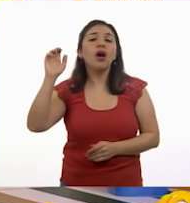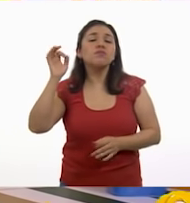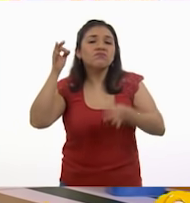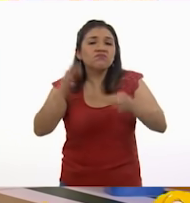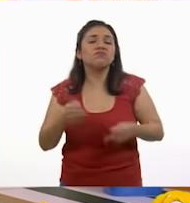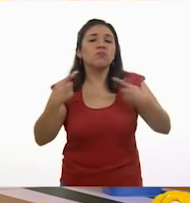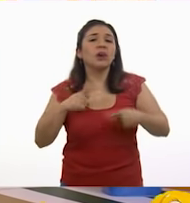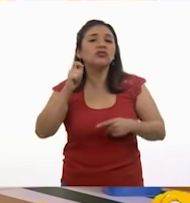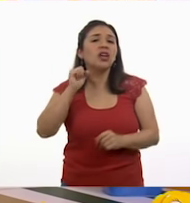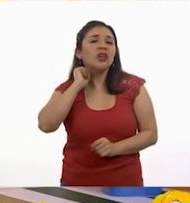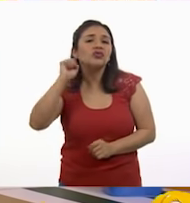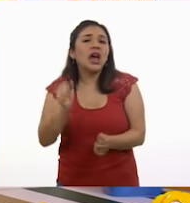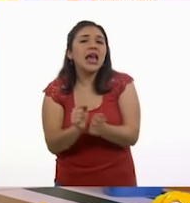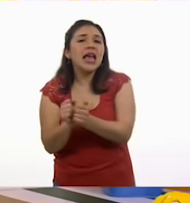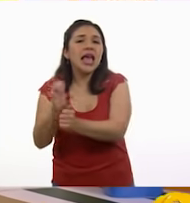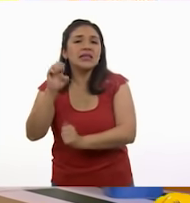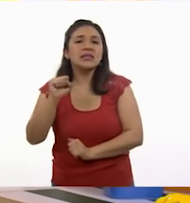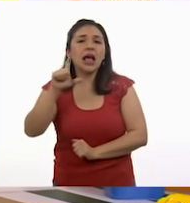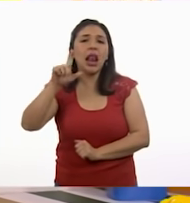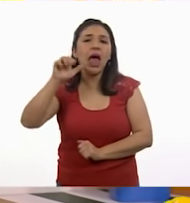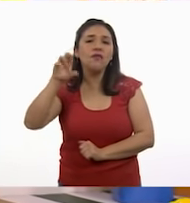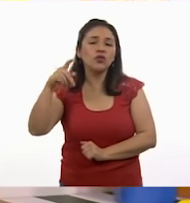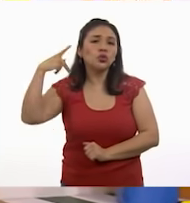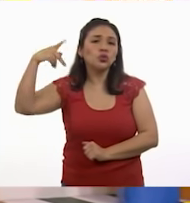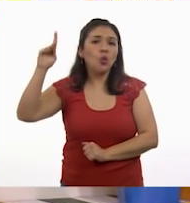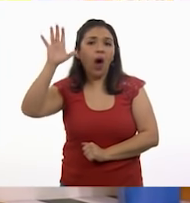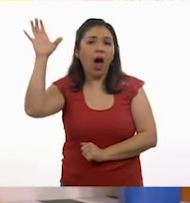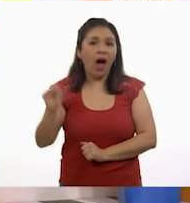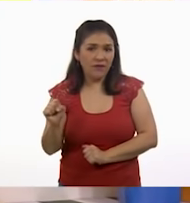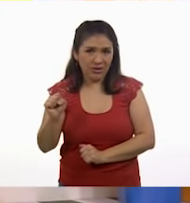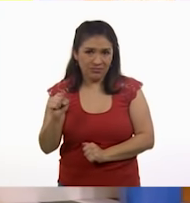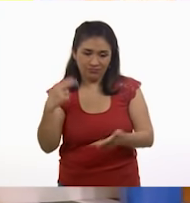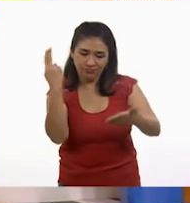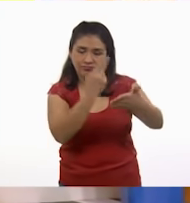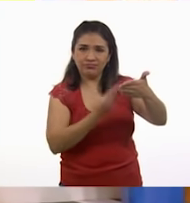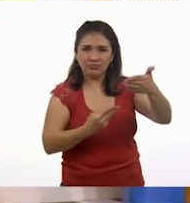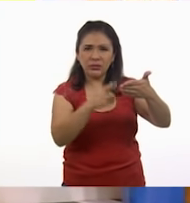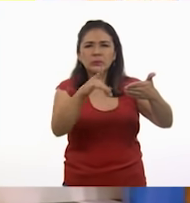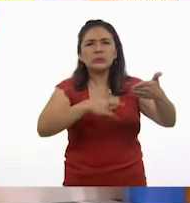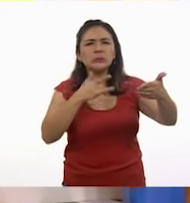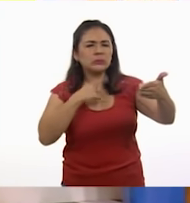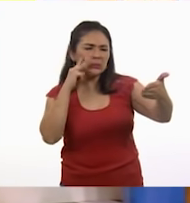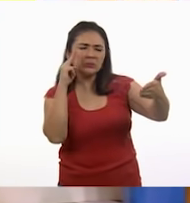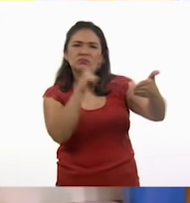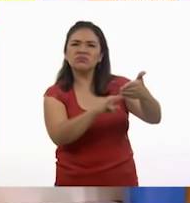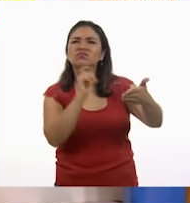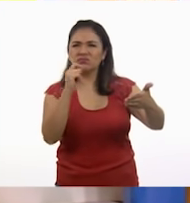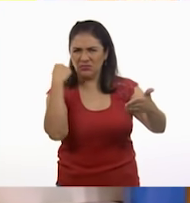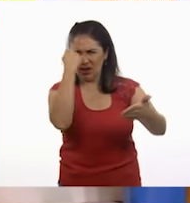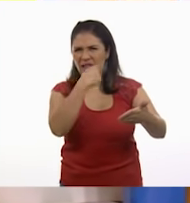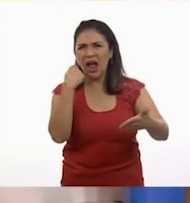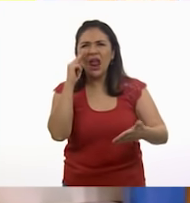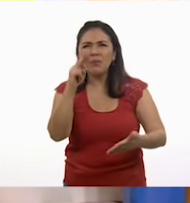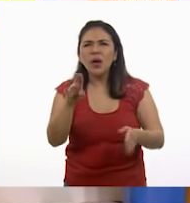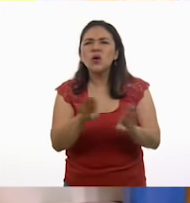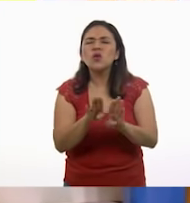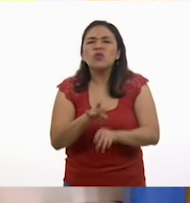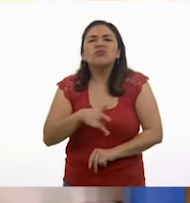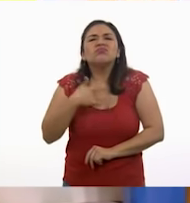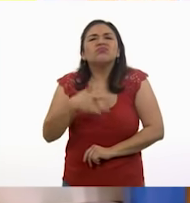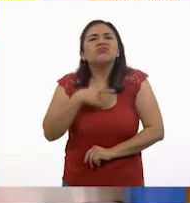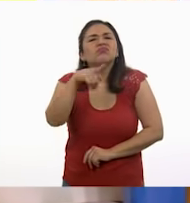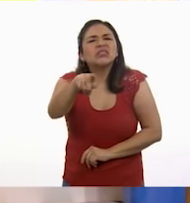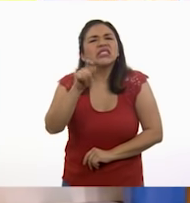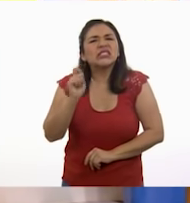justamente lo que te haya dicho y brit sap para ti que representa esta imagen puedes observar su rostro que representa para ti